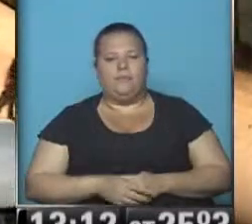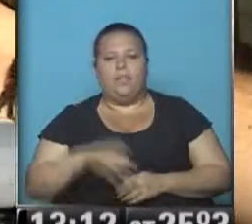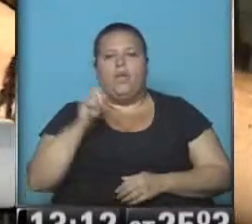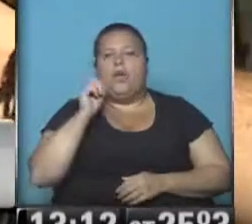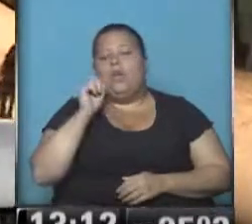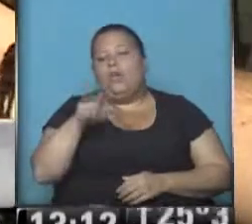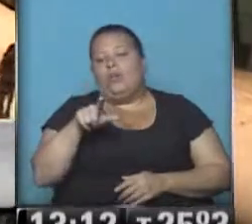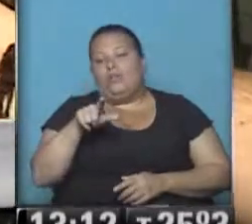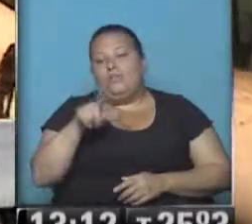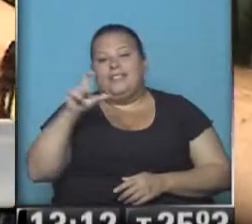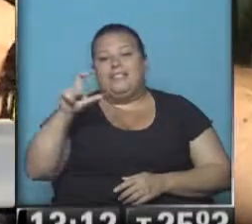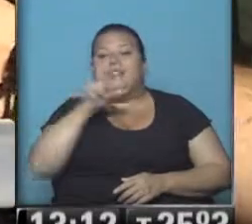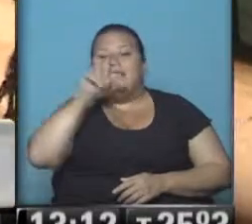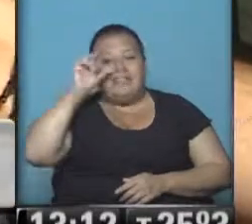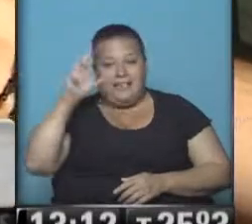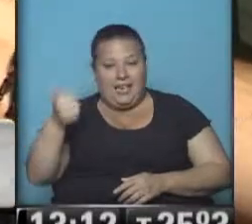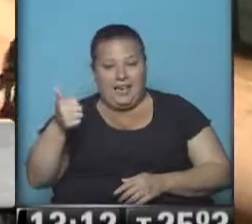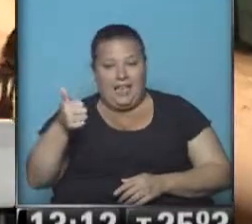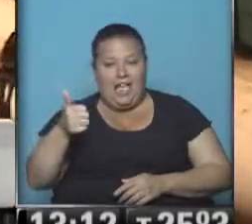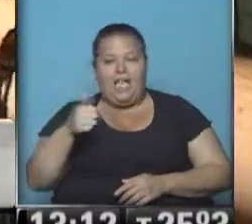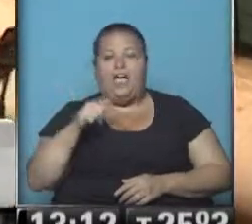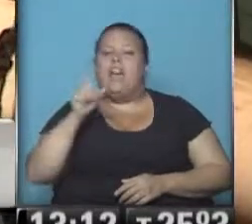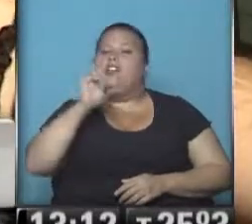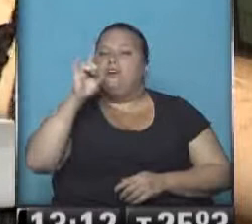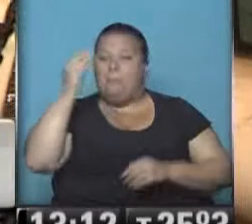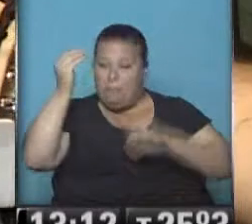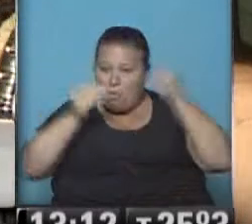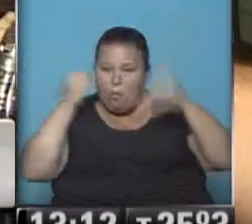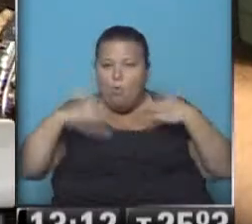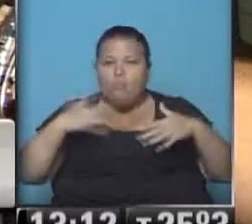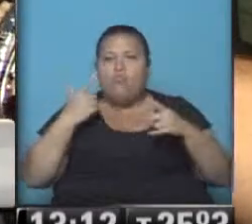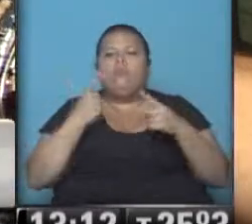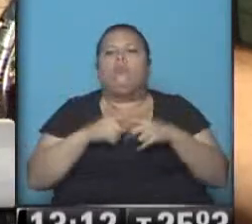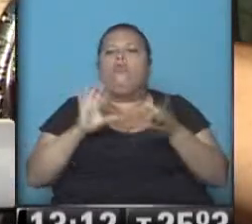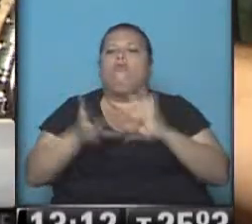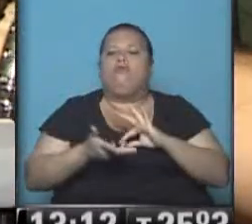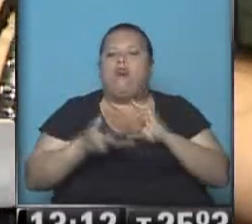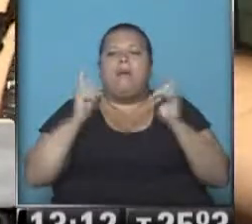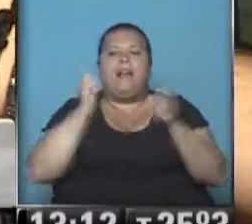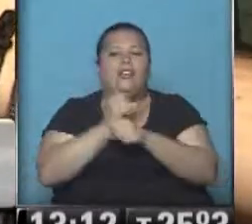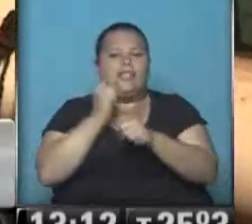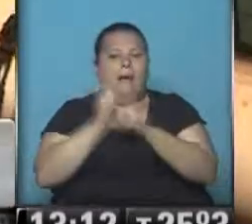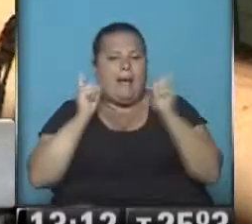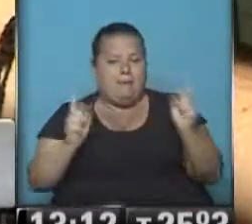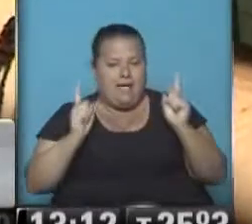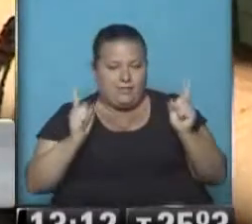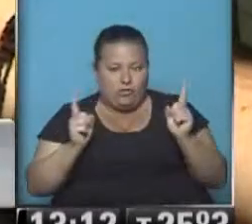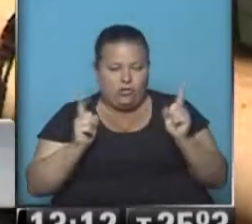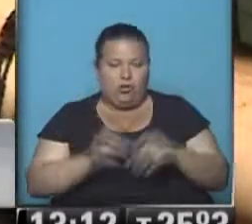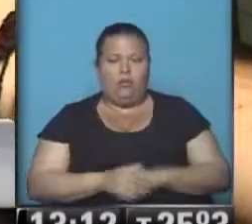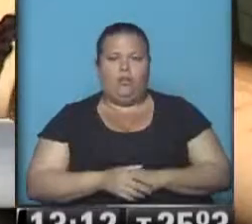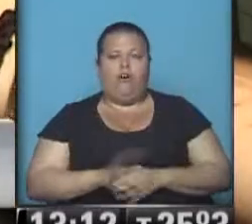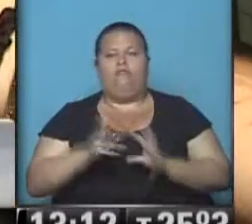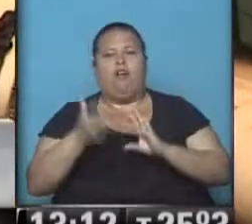paso por CETERA no solo se preocupó y mucho por las condiciones de los trabajadores docentes,